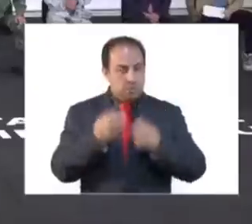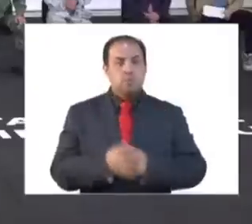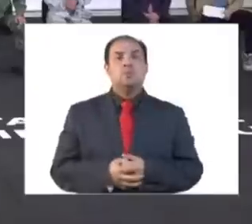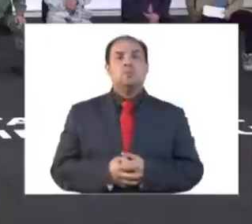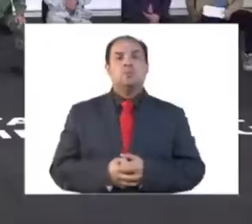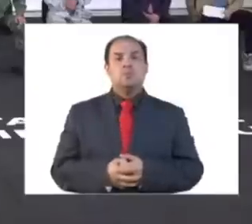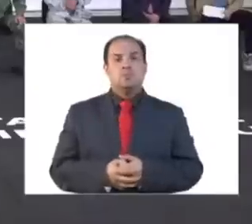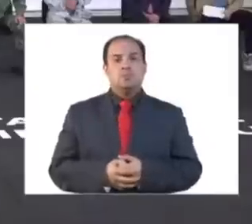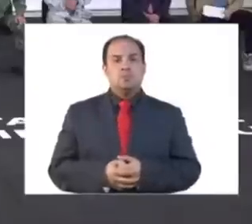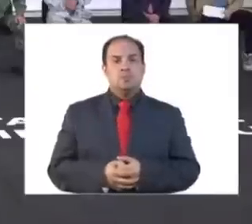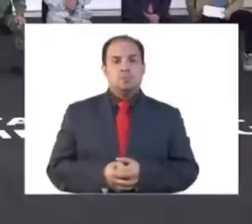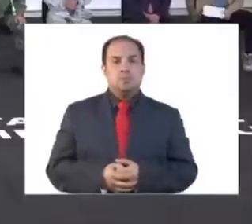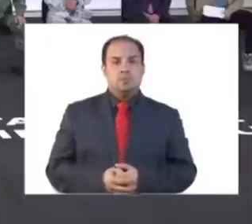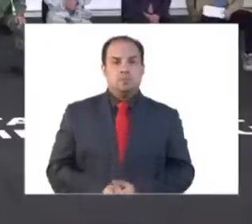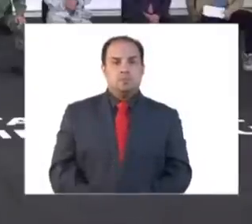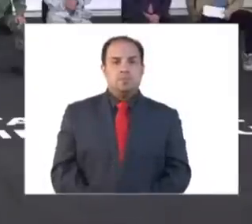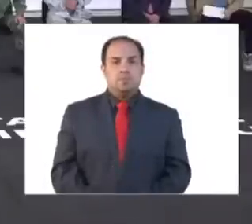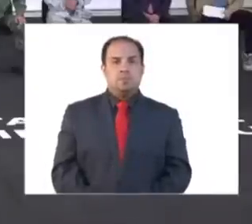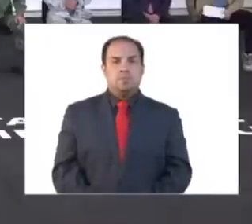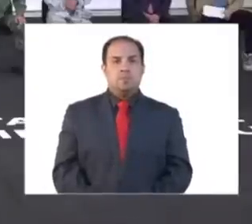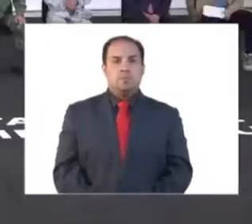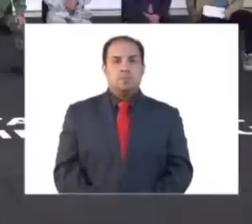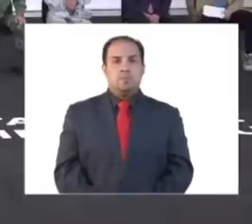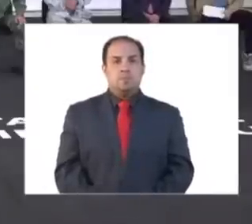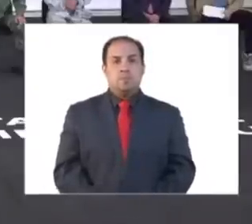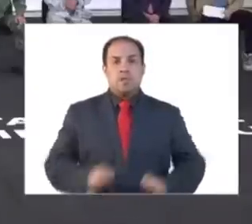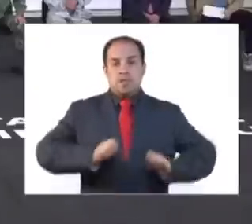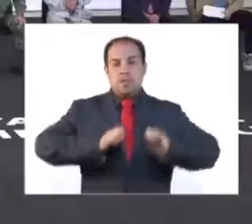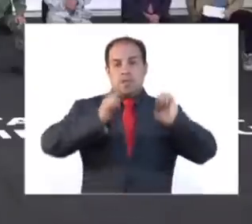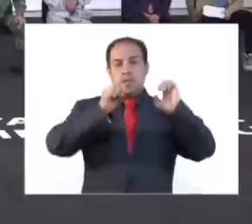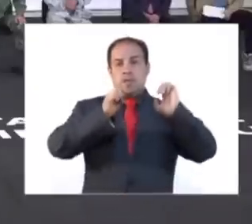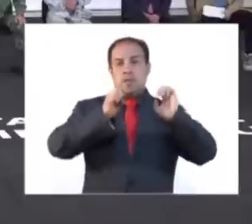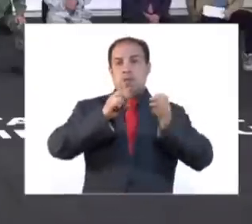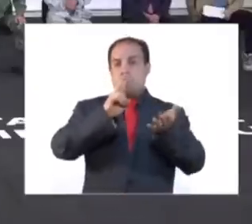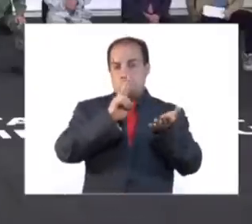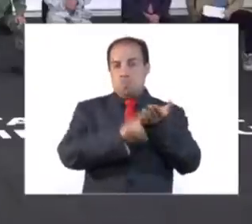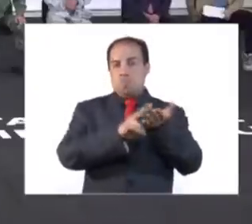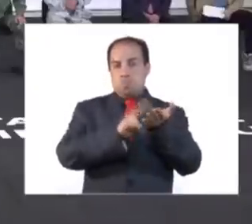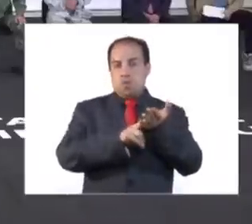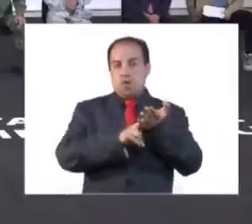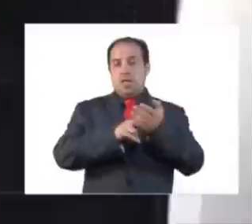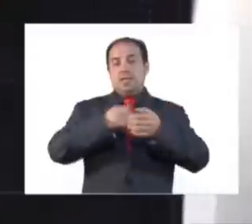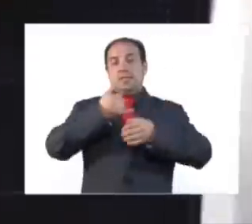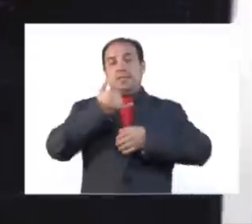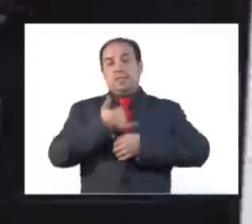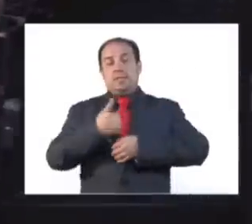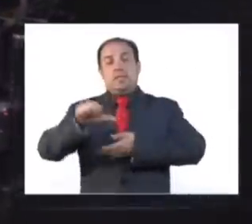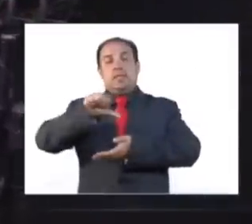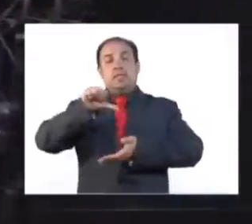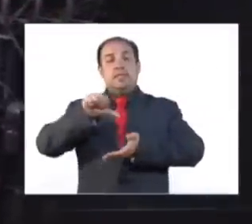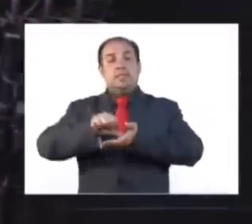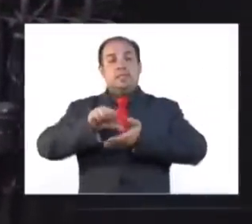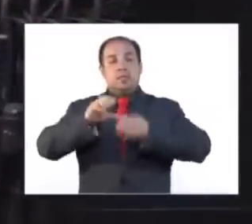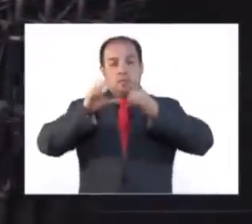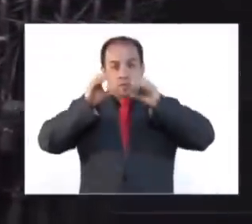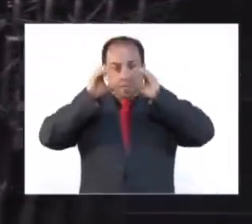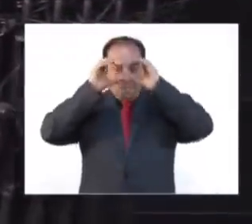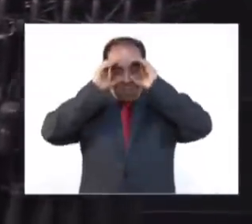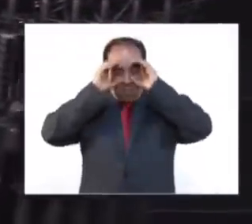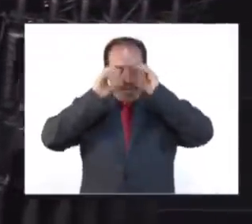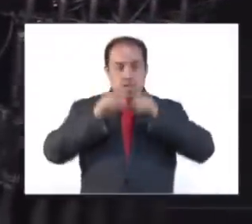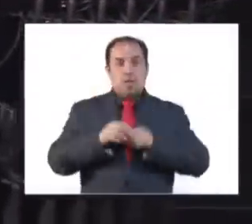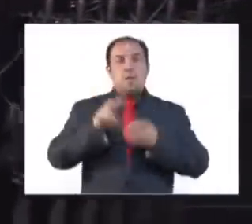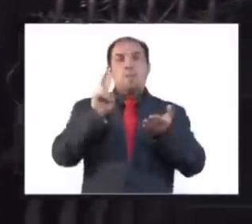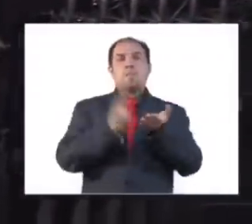costó el edificio y el centro de realidad, alrededor de